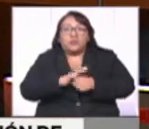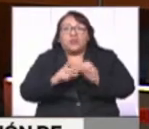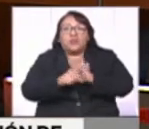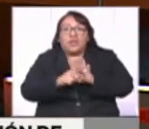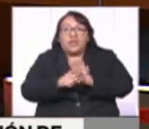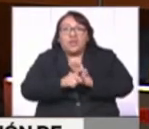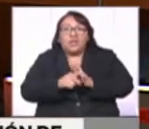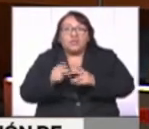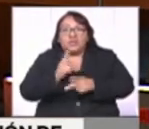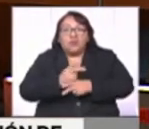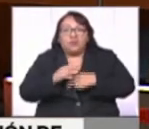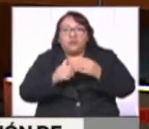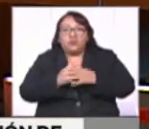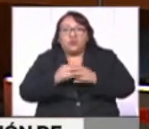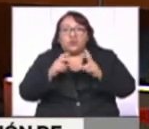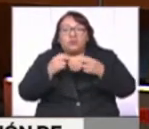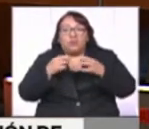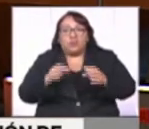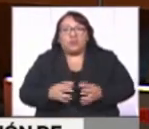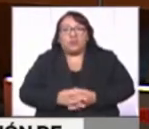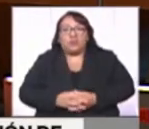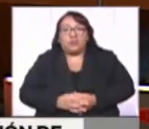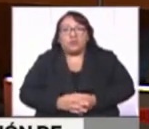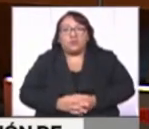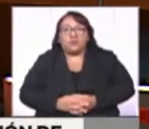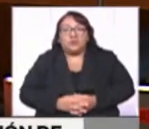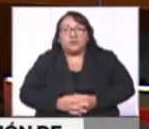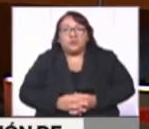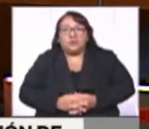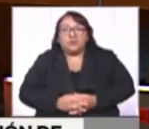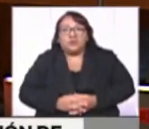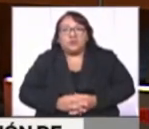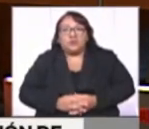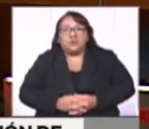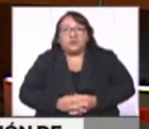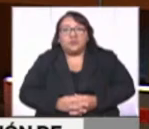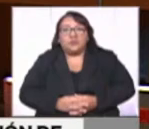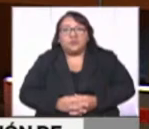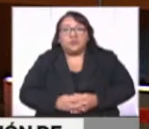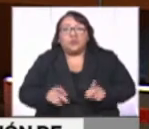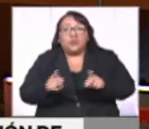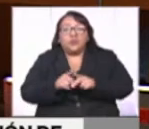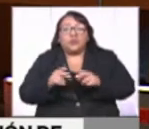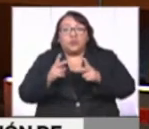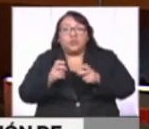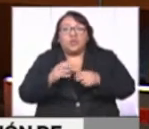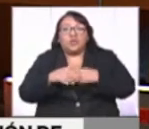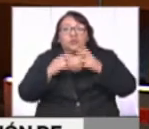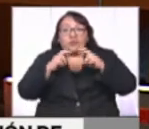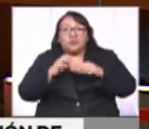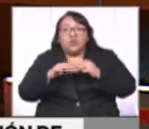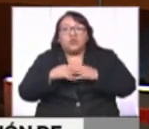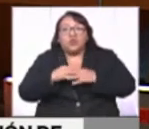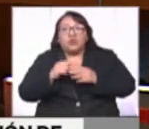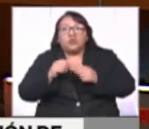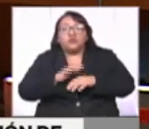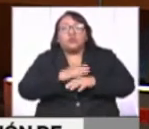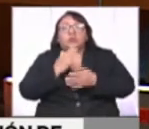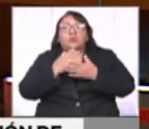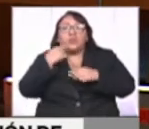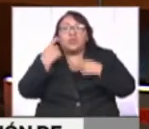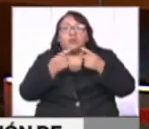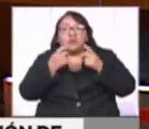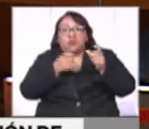leyes y la seguridad del patrimonio público y privado, prevenir, investigar y combatir justamente la delincuencia